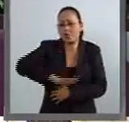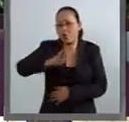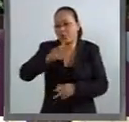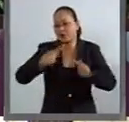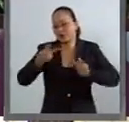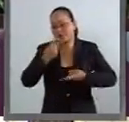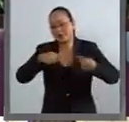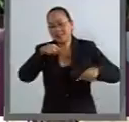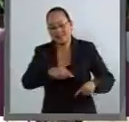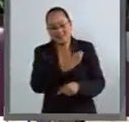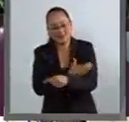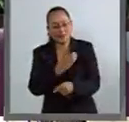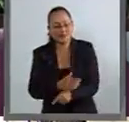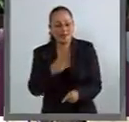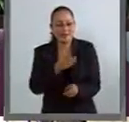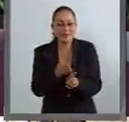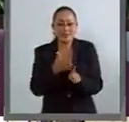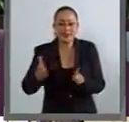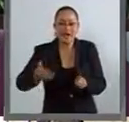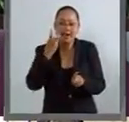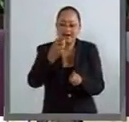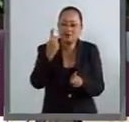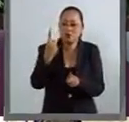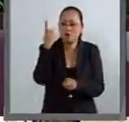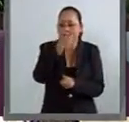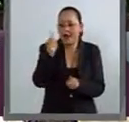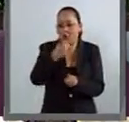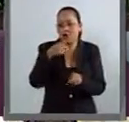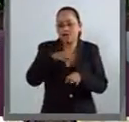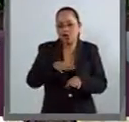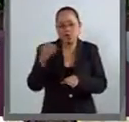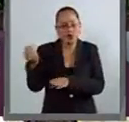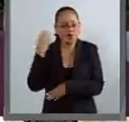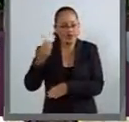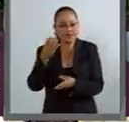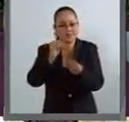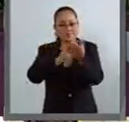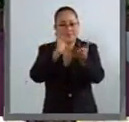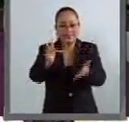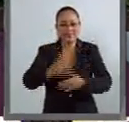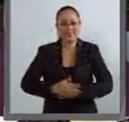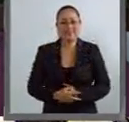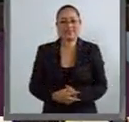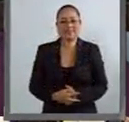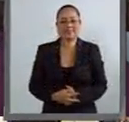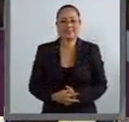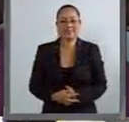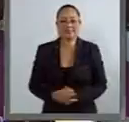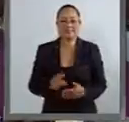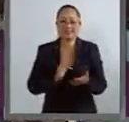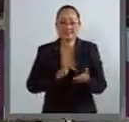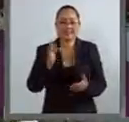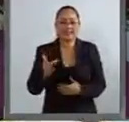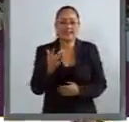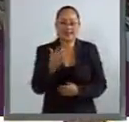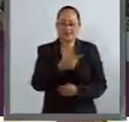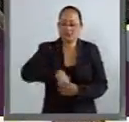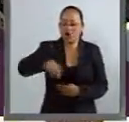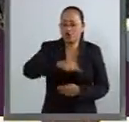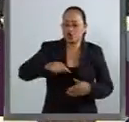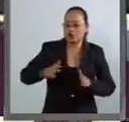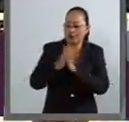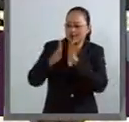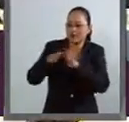presentes también que nos acompañaron durante esta hora de conversación. Muchas gracias. Y bien, muchas gracias a los participantes